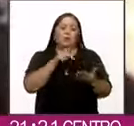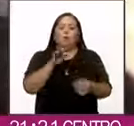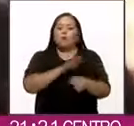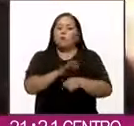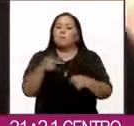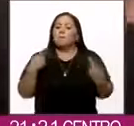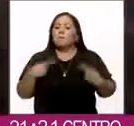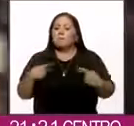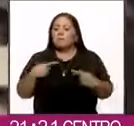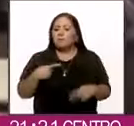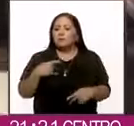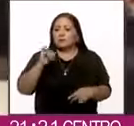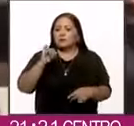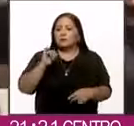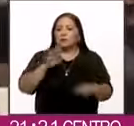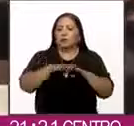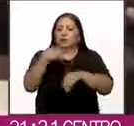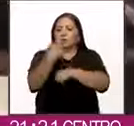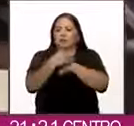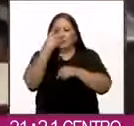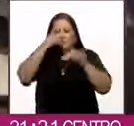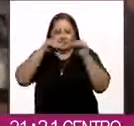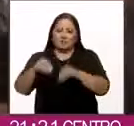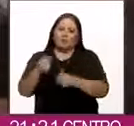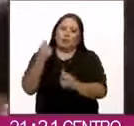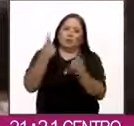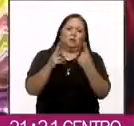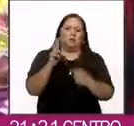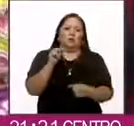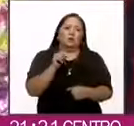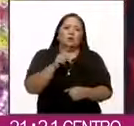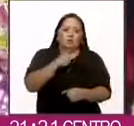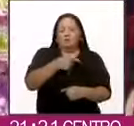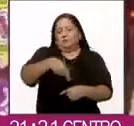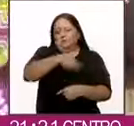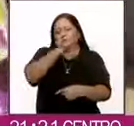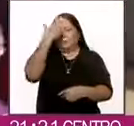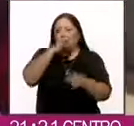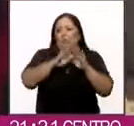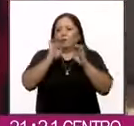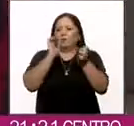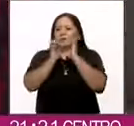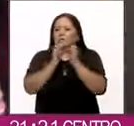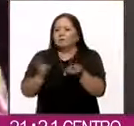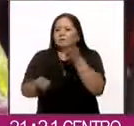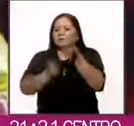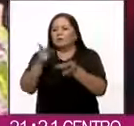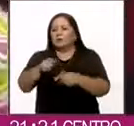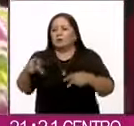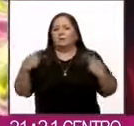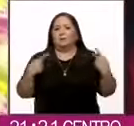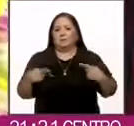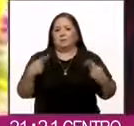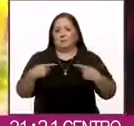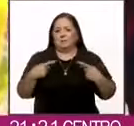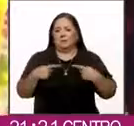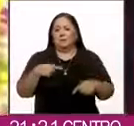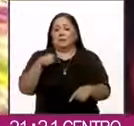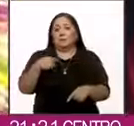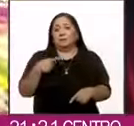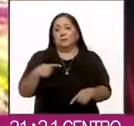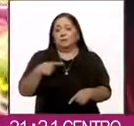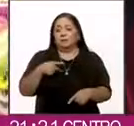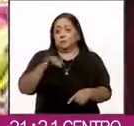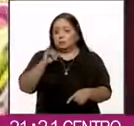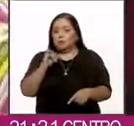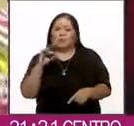qué personas son refugiadas y cuáles no son refugiadas. Para ello se usa esa técnica de la entrevista de elegibilidad, y con ello se puede determinar si la